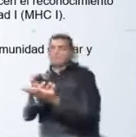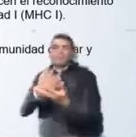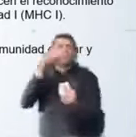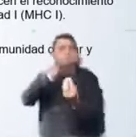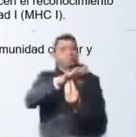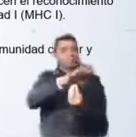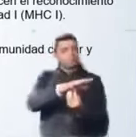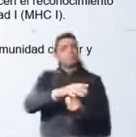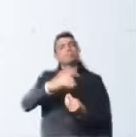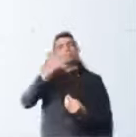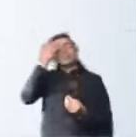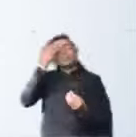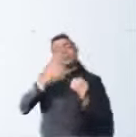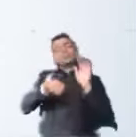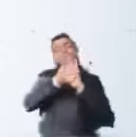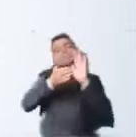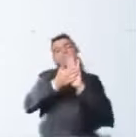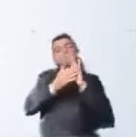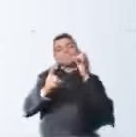nos respalda.